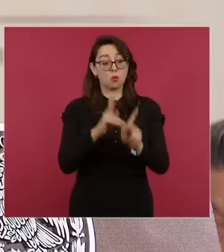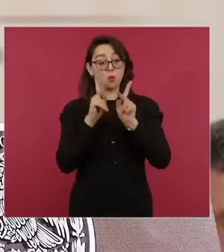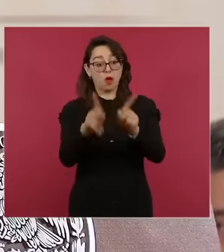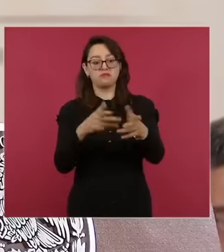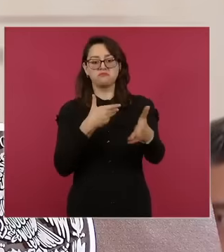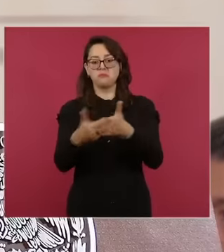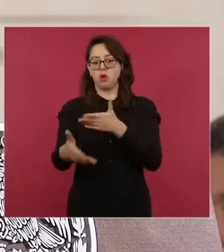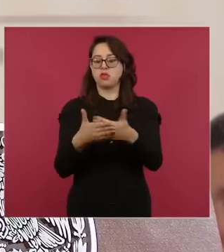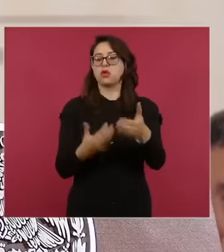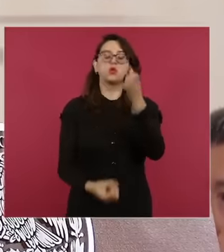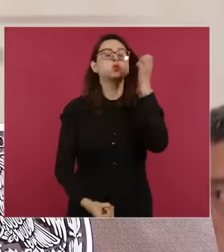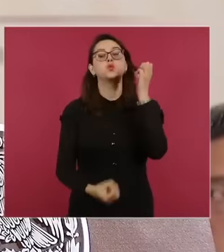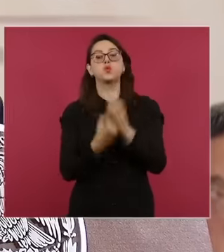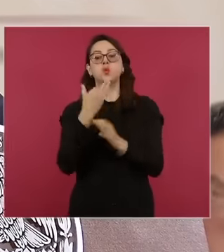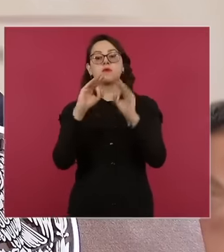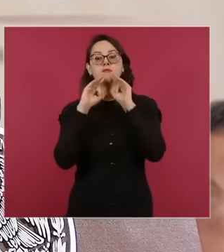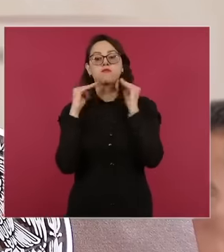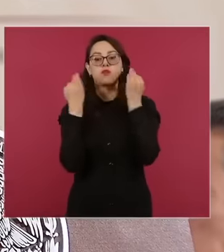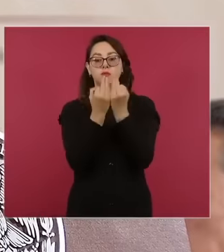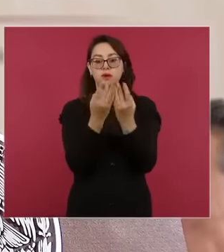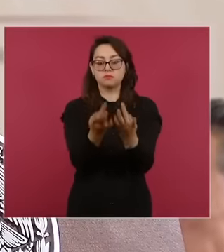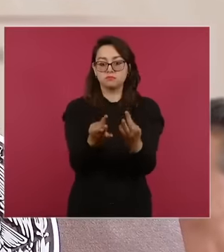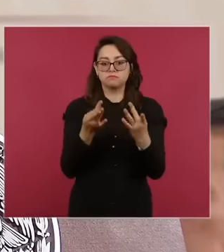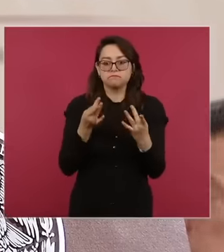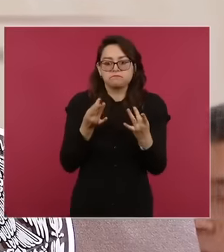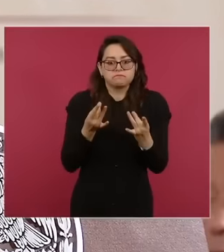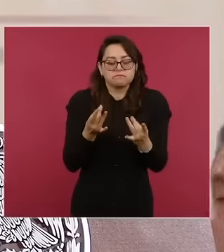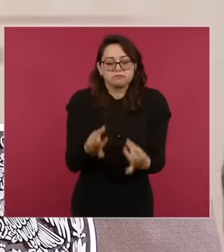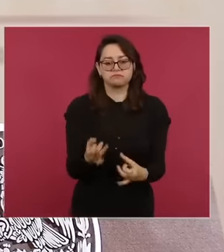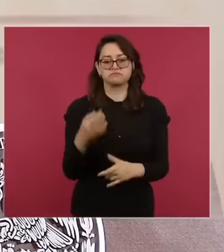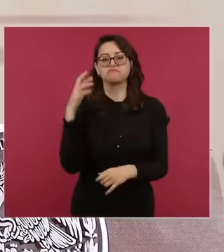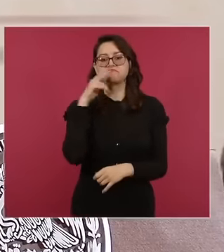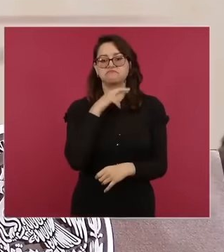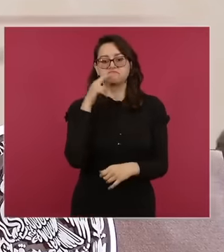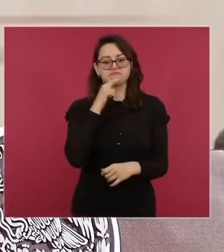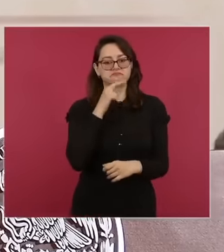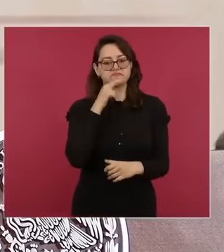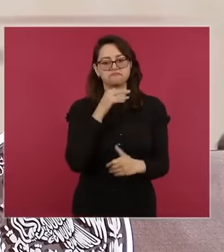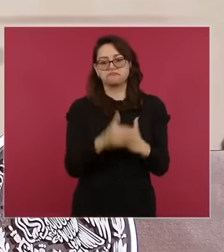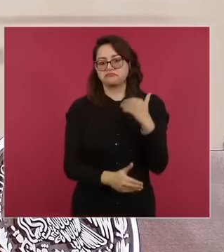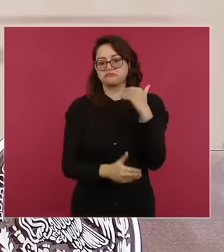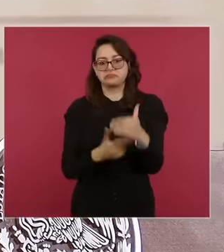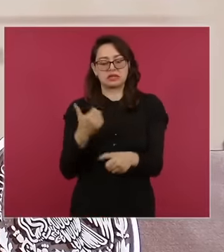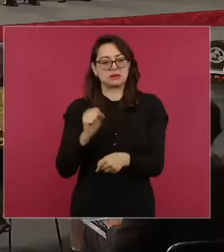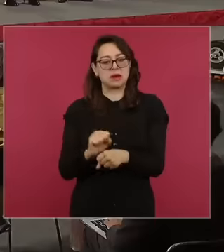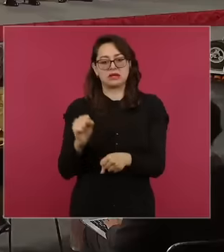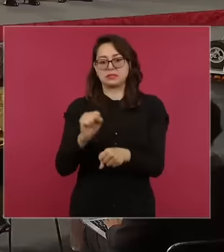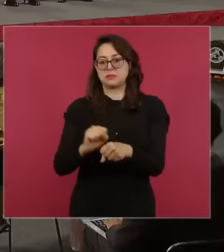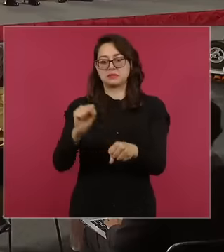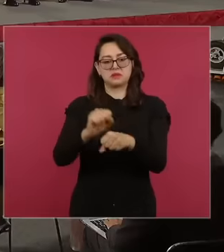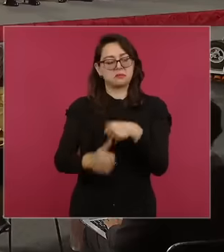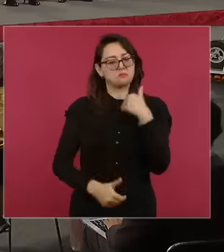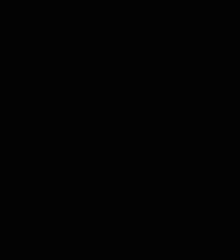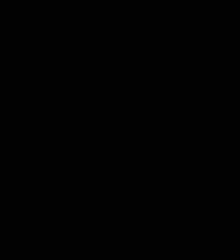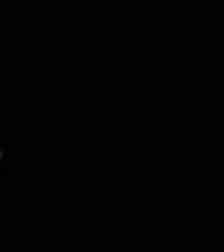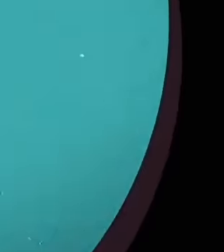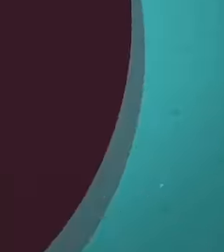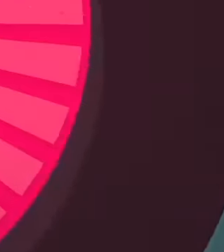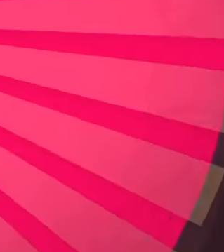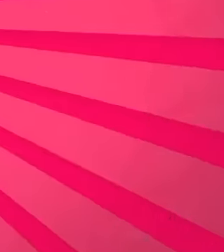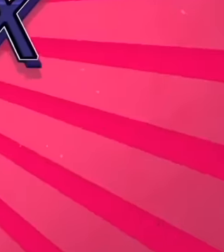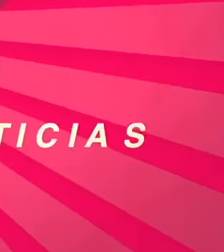infraestructura resulta en estos avances tan importantes que tenemos semana a semana. Con su permiso, señor.